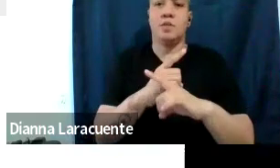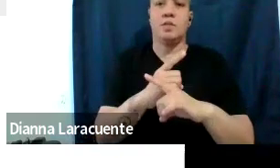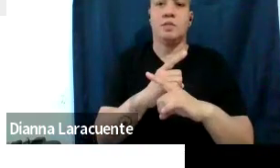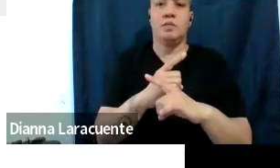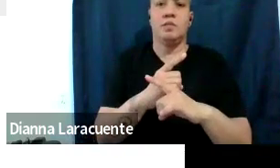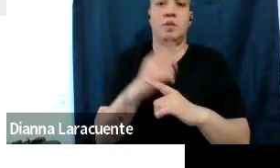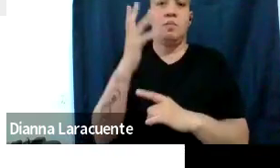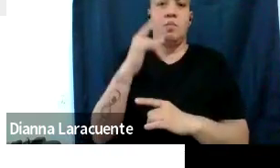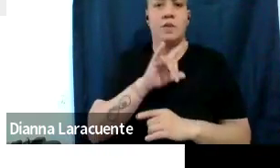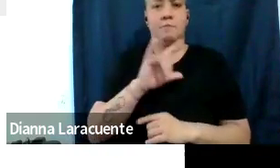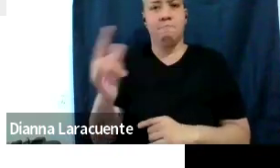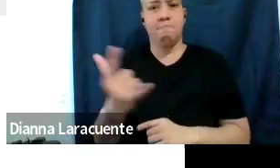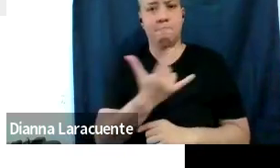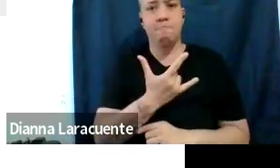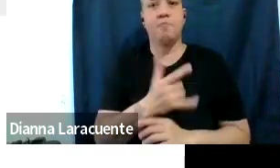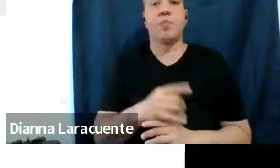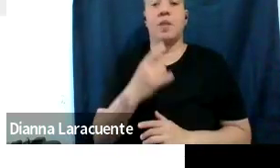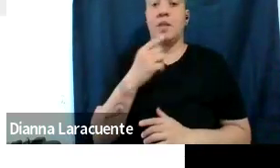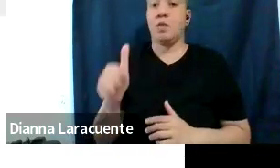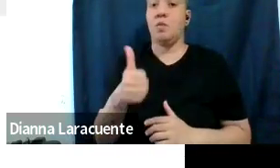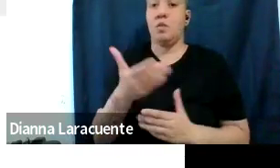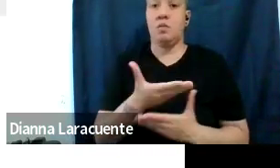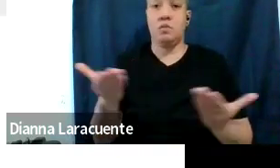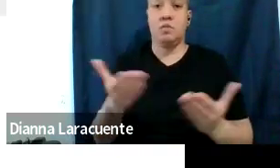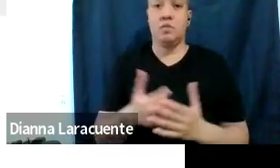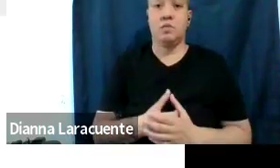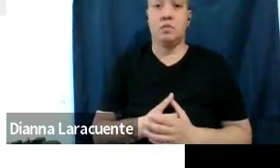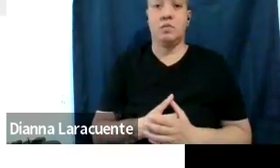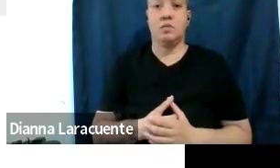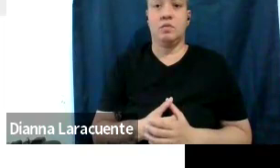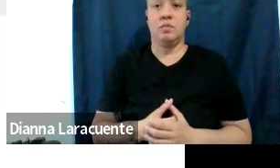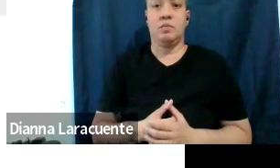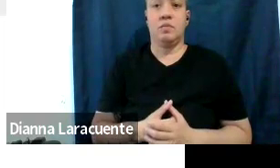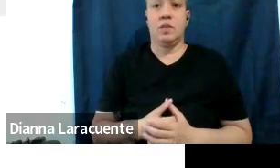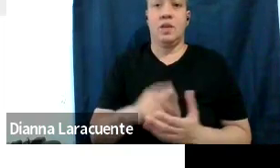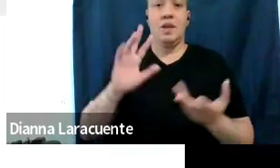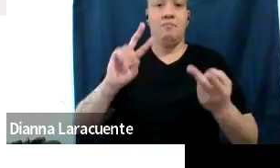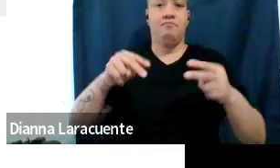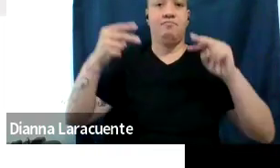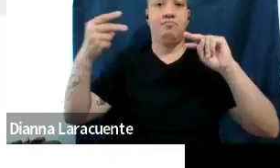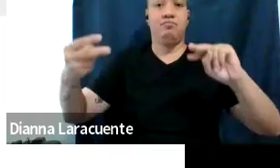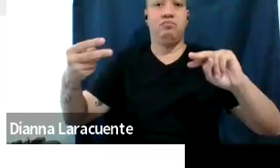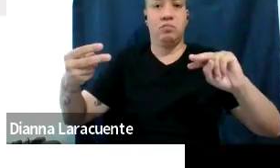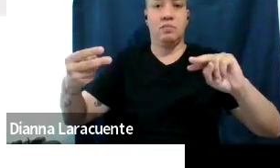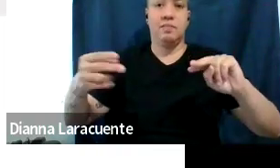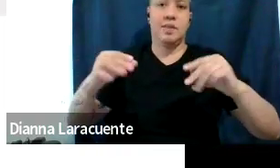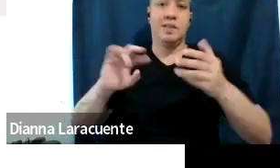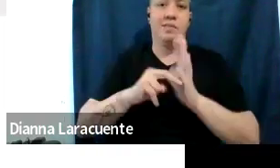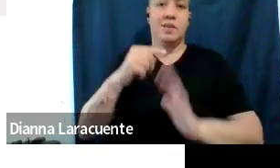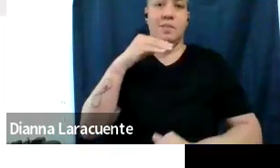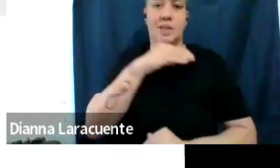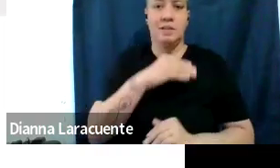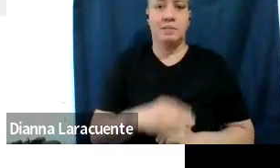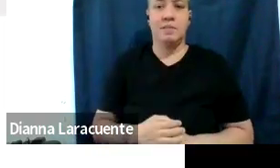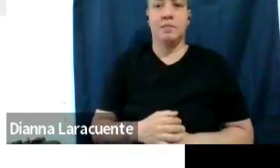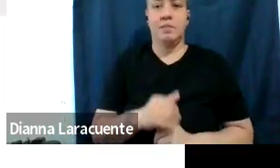porque nos amó. Y decir otra cosa no es tergiversar, es mentir. No se